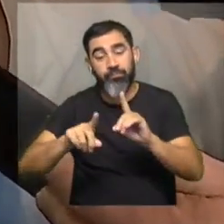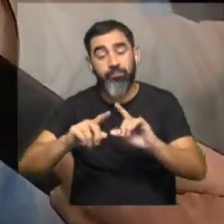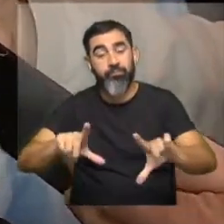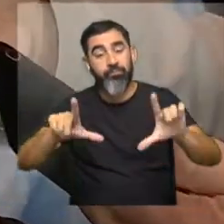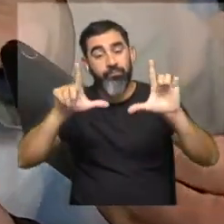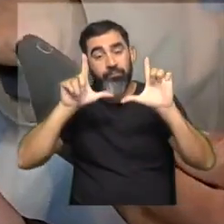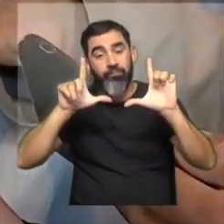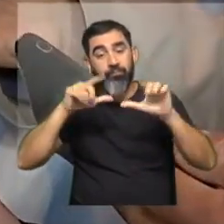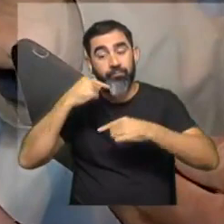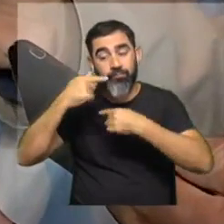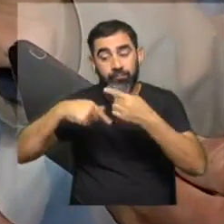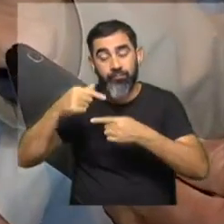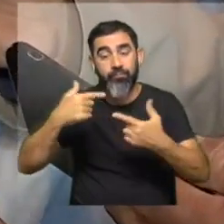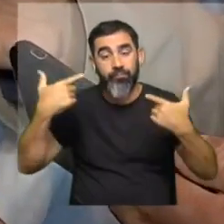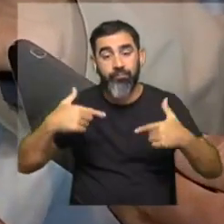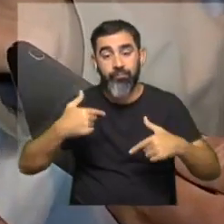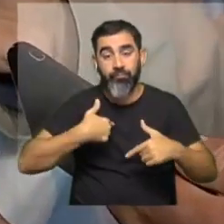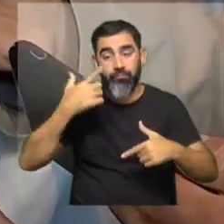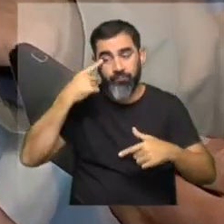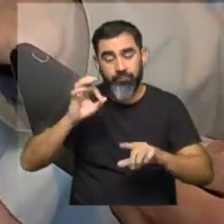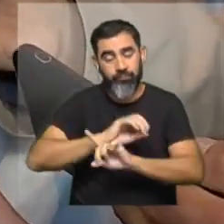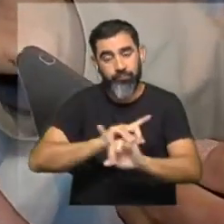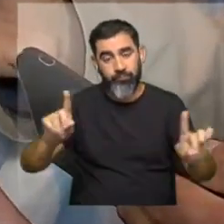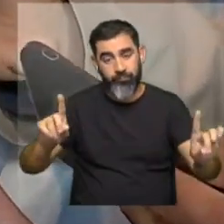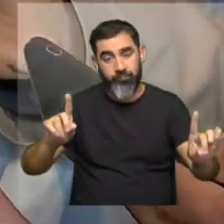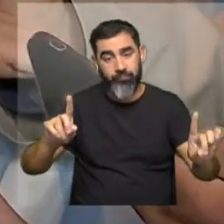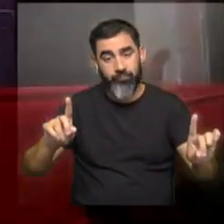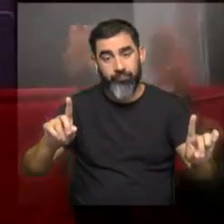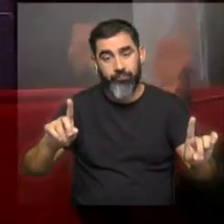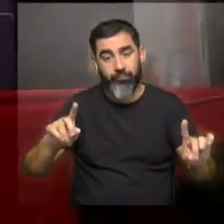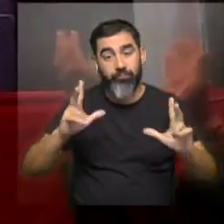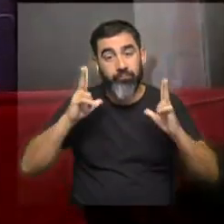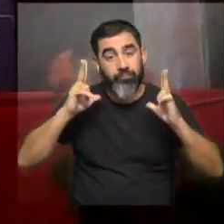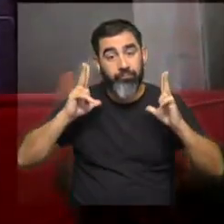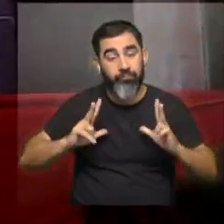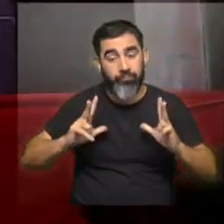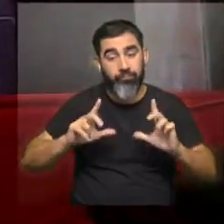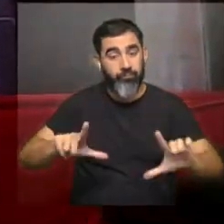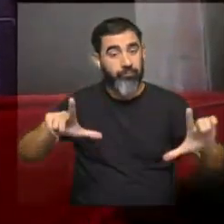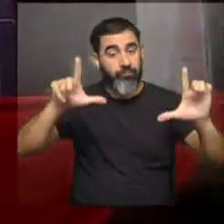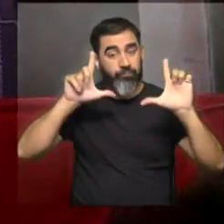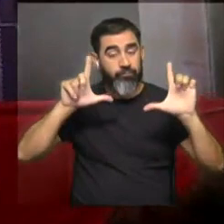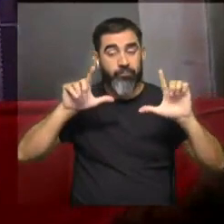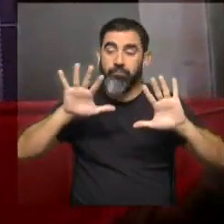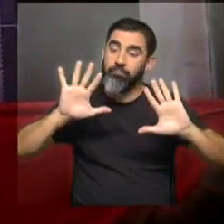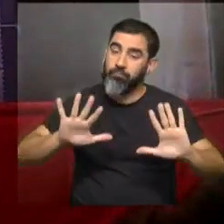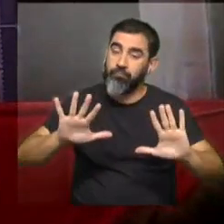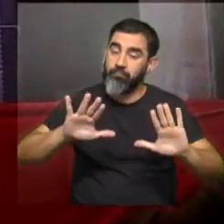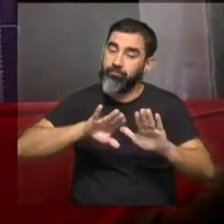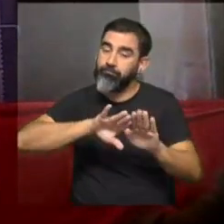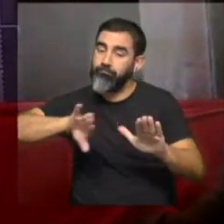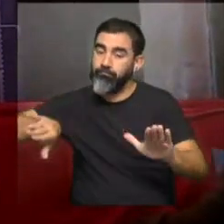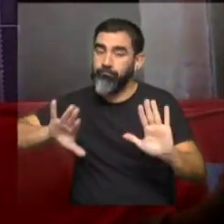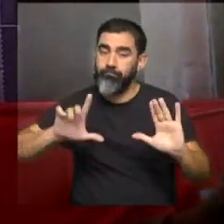candidatos se mantuvieron en la intendencia. Yo considero que no. Cuando se formalice, ahí hay que dar un paso al costado,